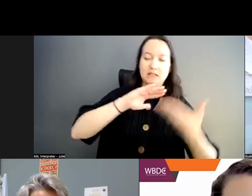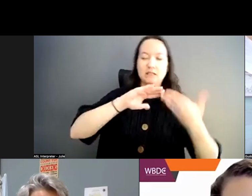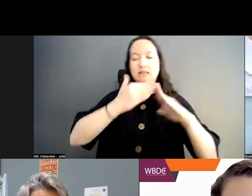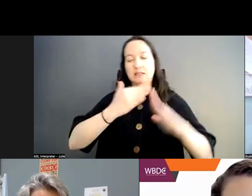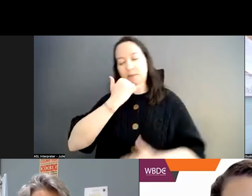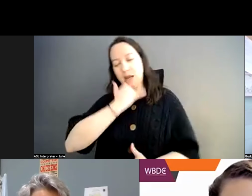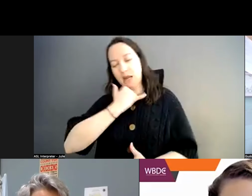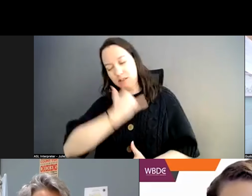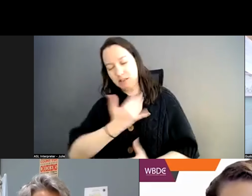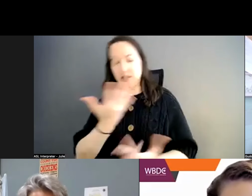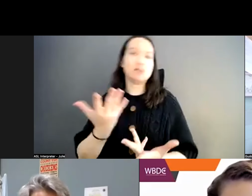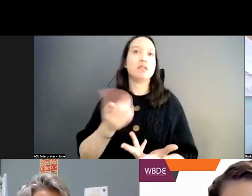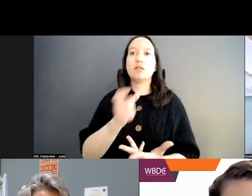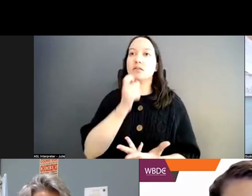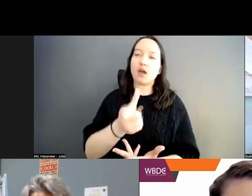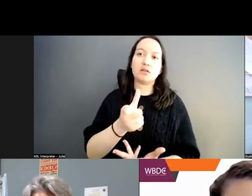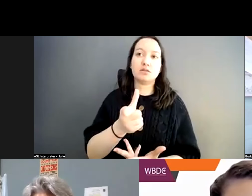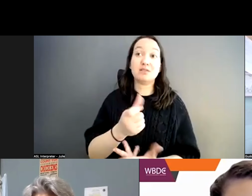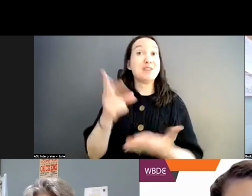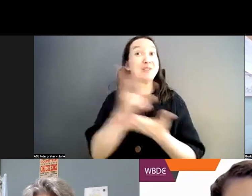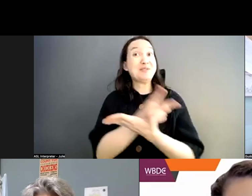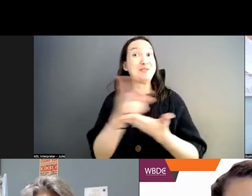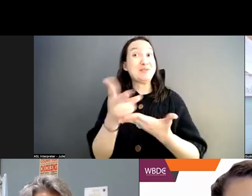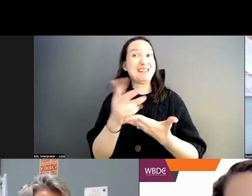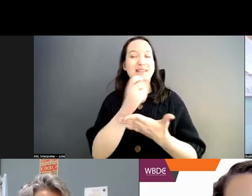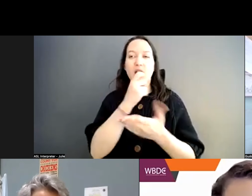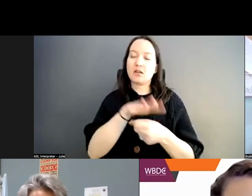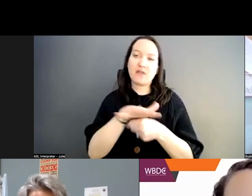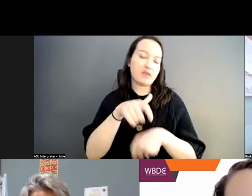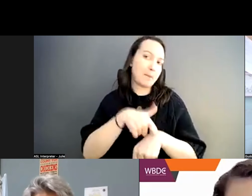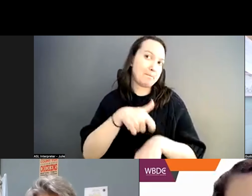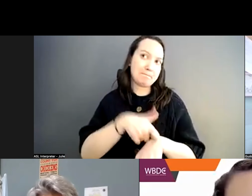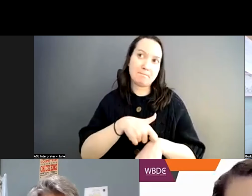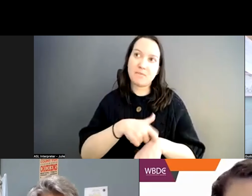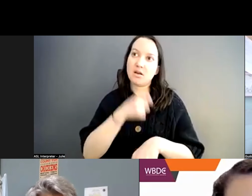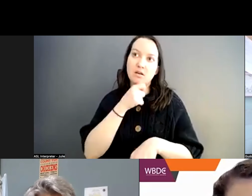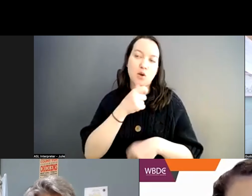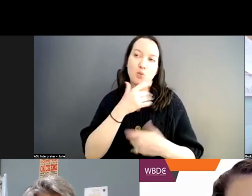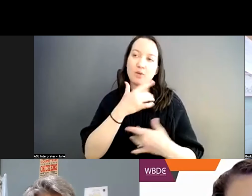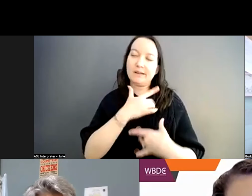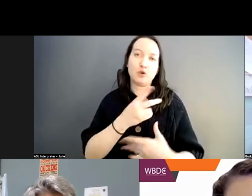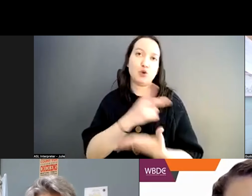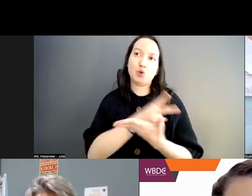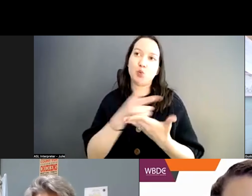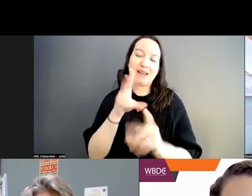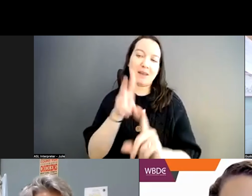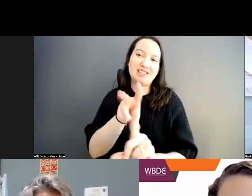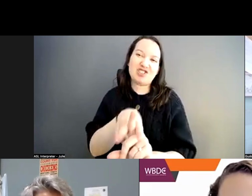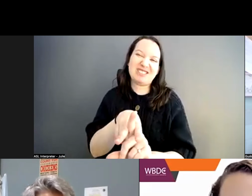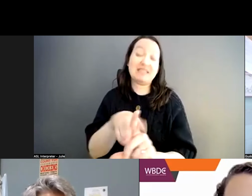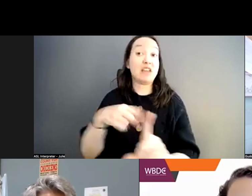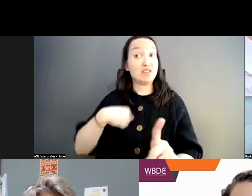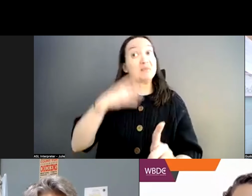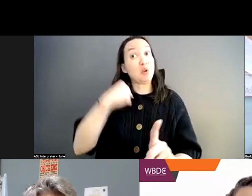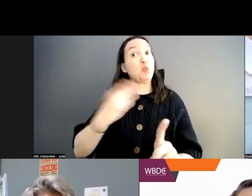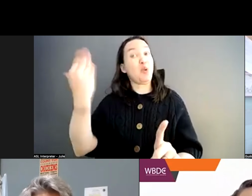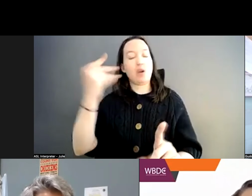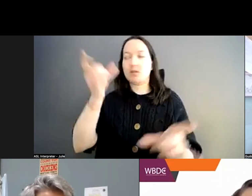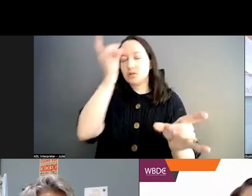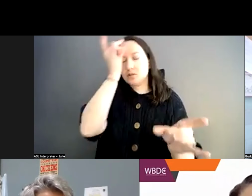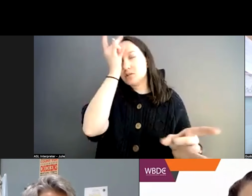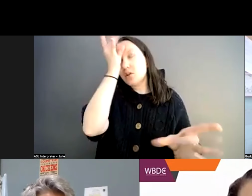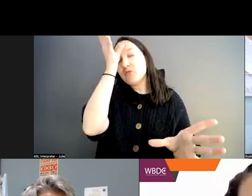del departamento o el error de mi ciudad, es que 2 semanas no es mucho tiempo. No hacemos solicitudes a 2 semanas. Yo